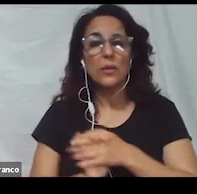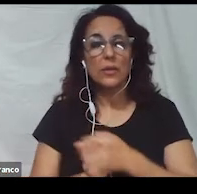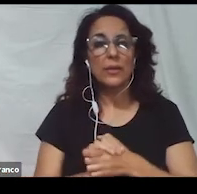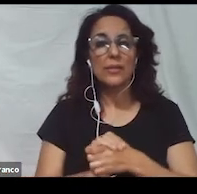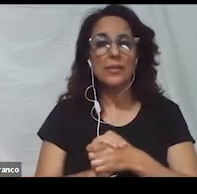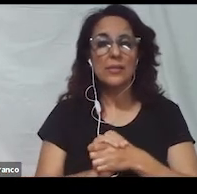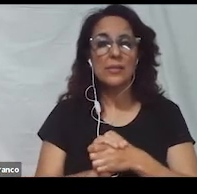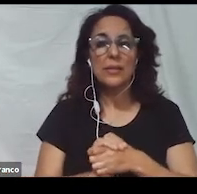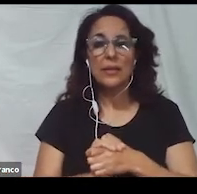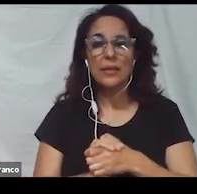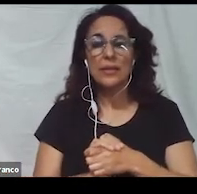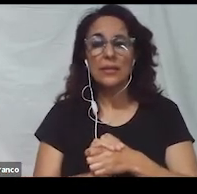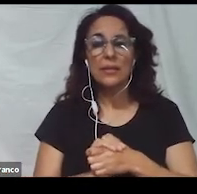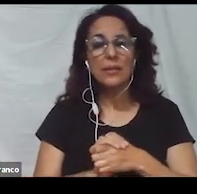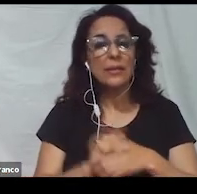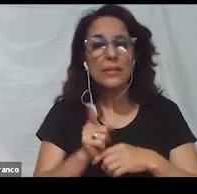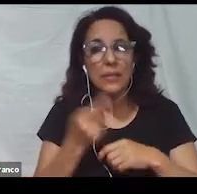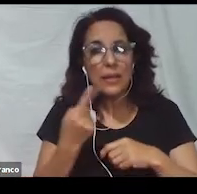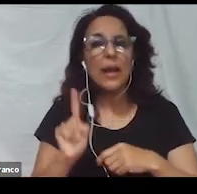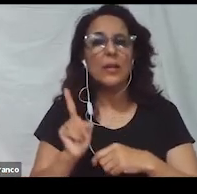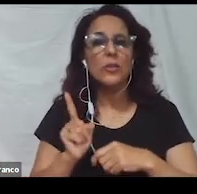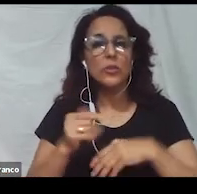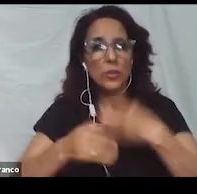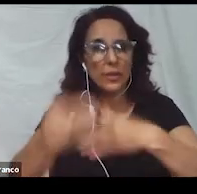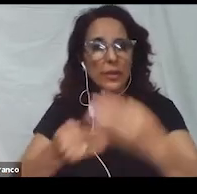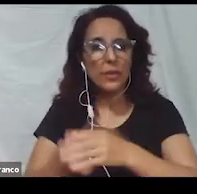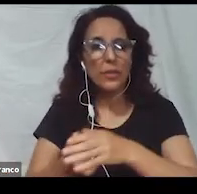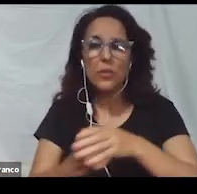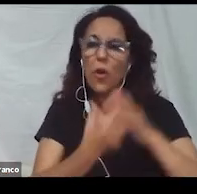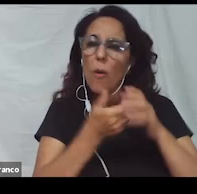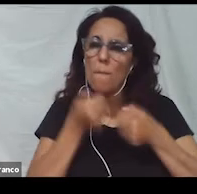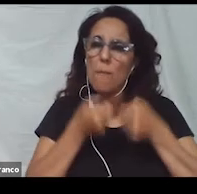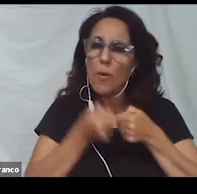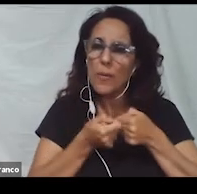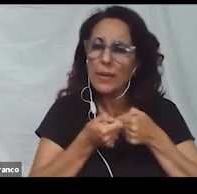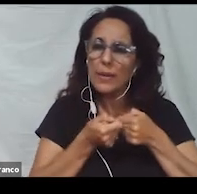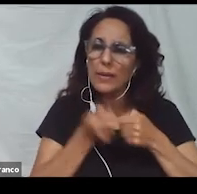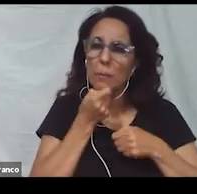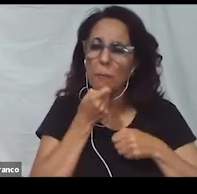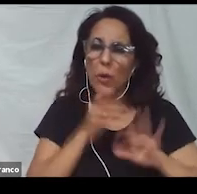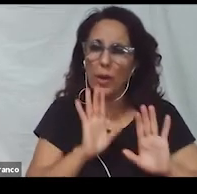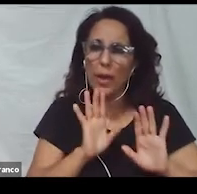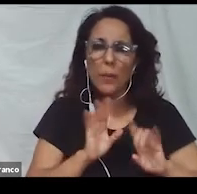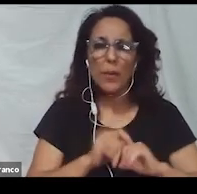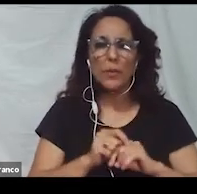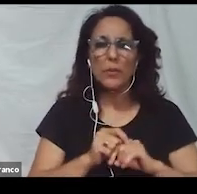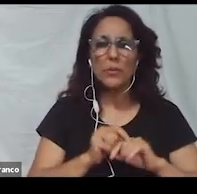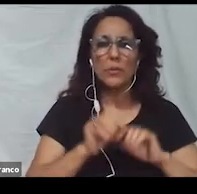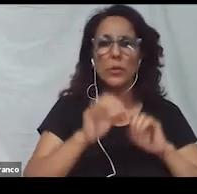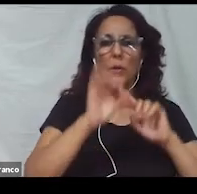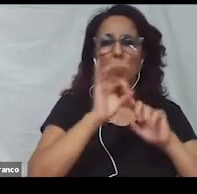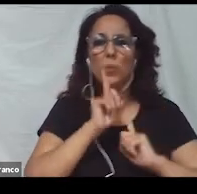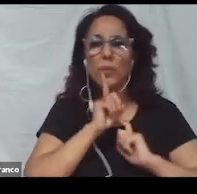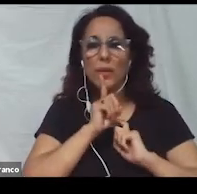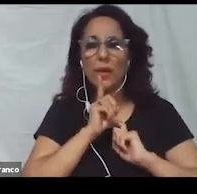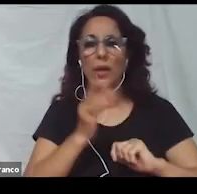renderizar de manera directa, en el caso de desktop y mobile, dispositivos móviles, También existe, por ejemplo, Qt o